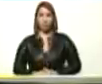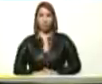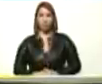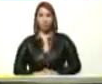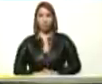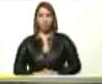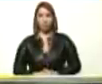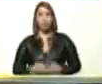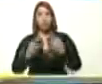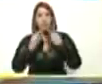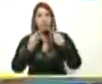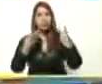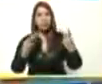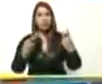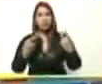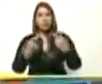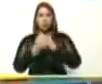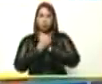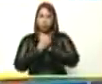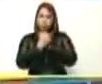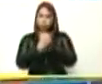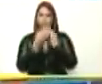a decirles que los quiero mucho,